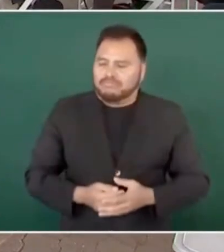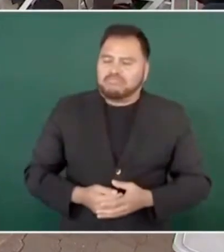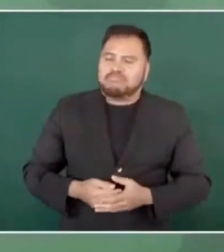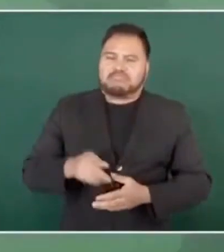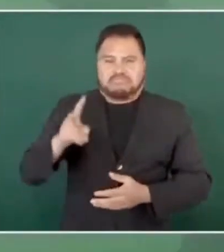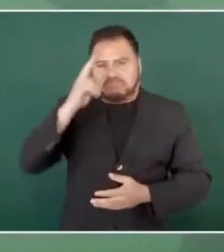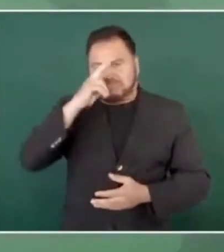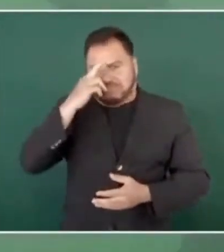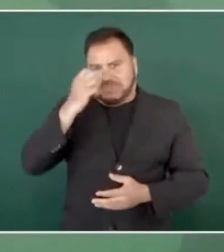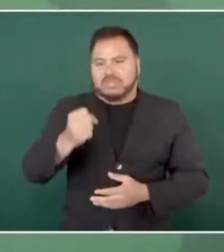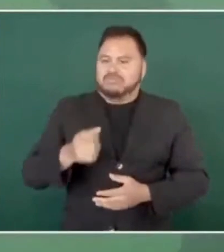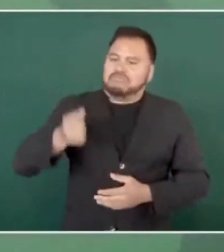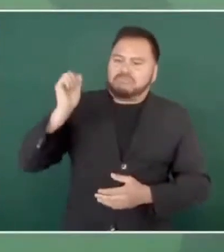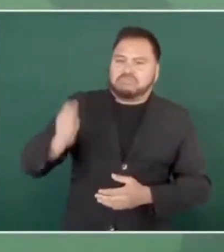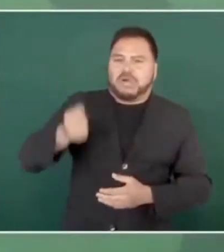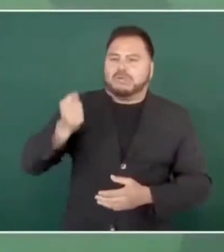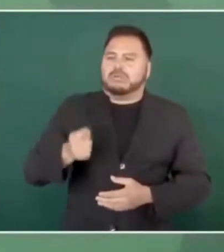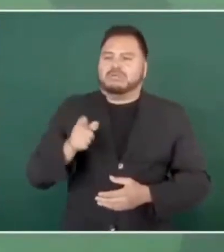fue el hijo.